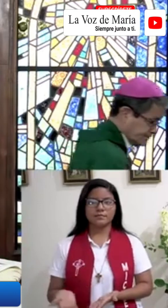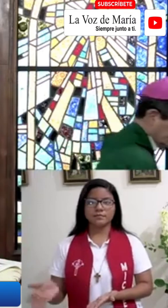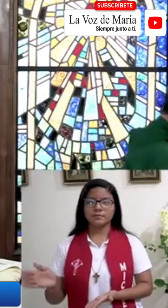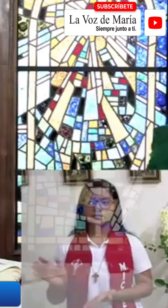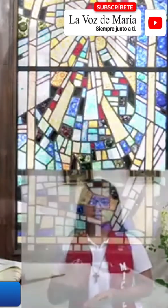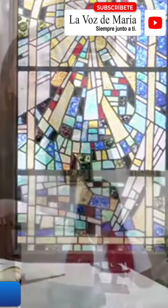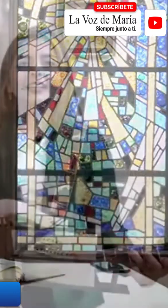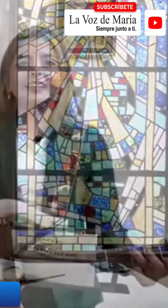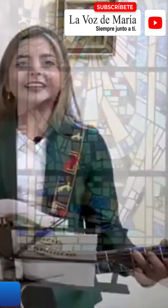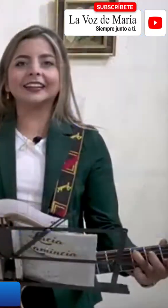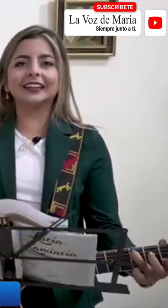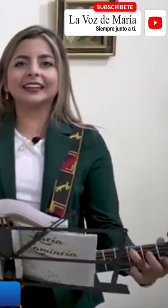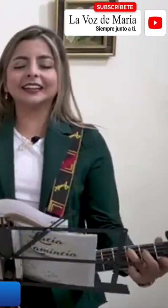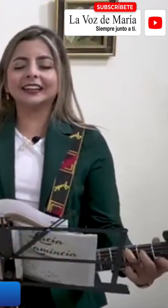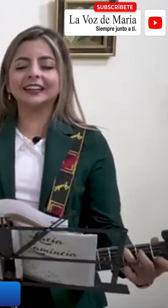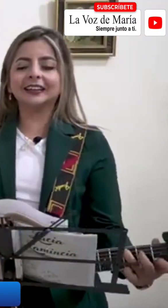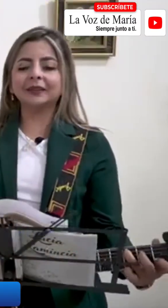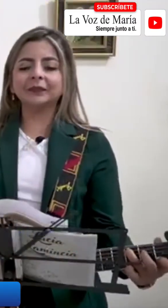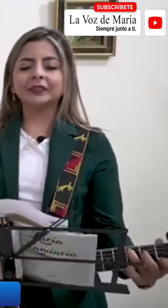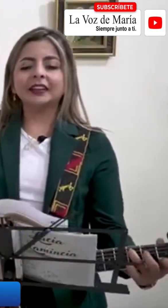Conocemos su nombre.